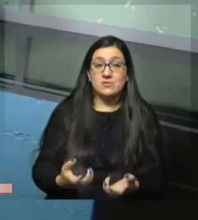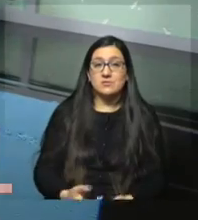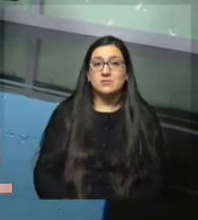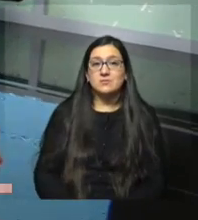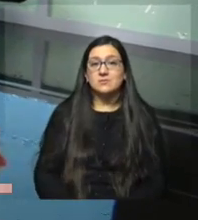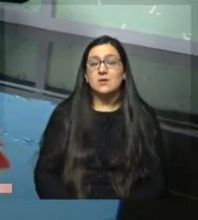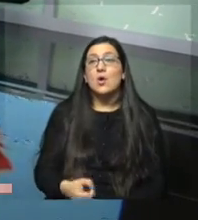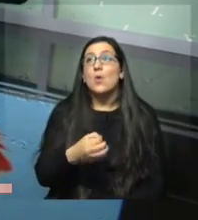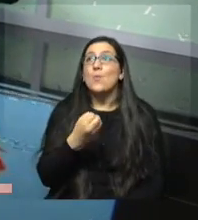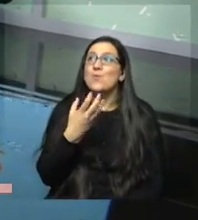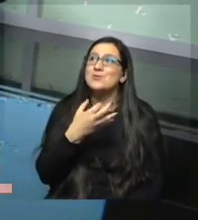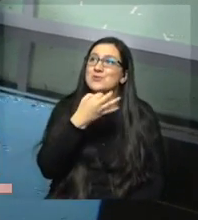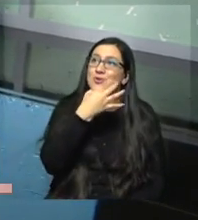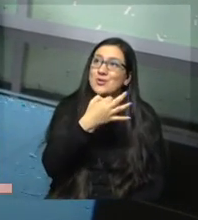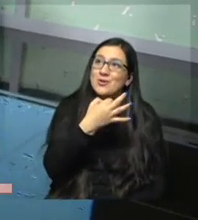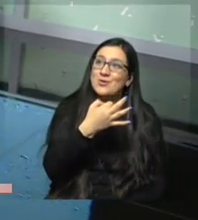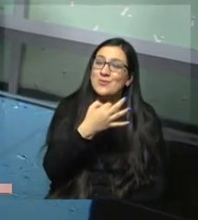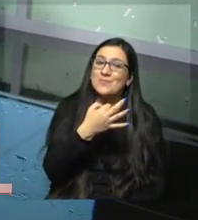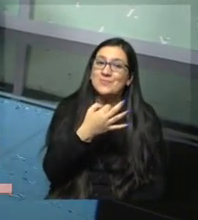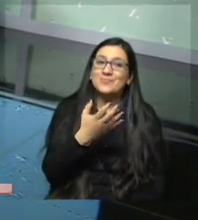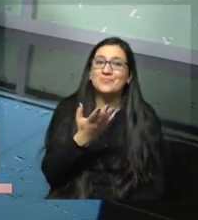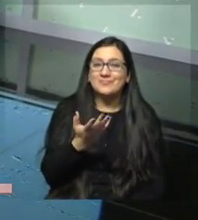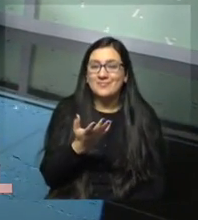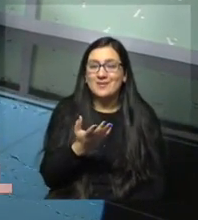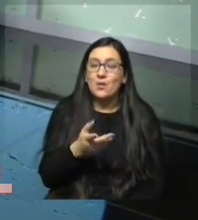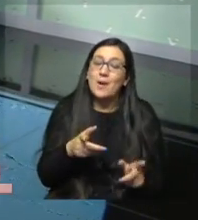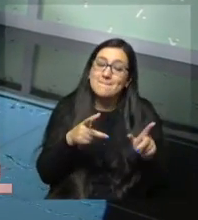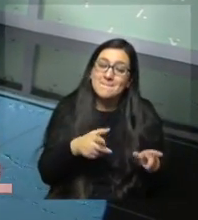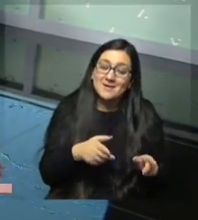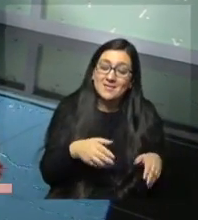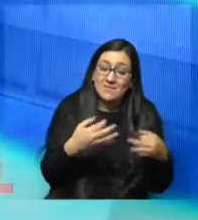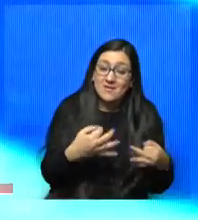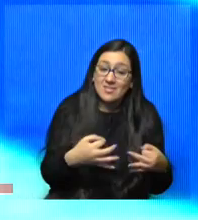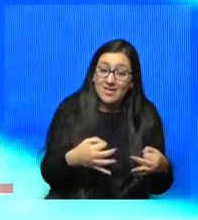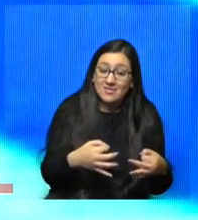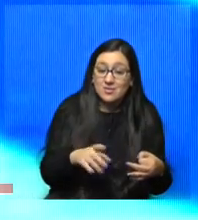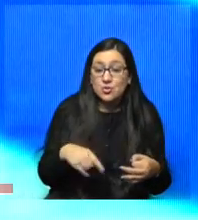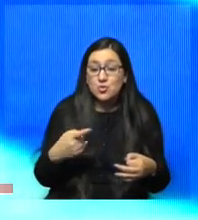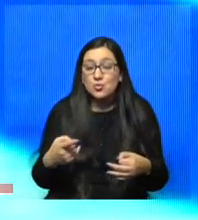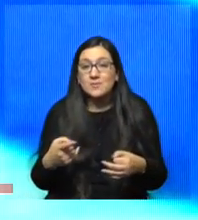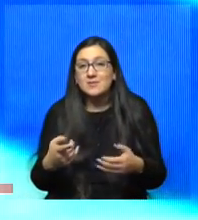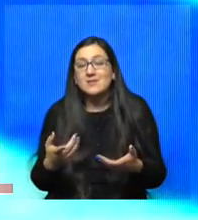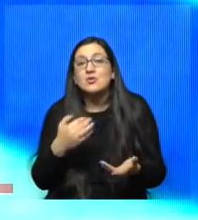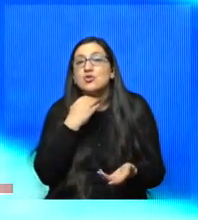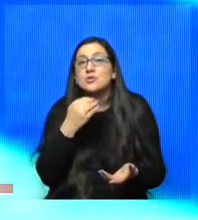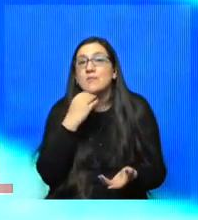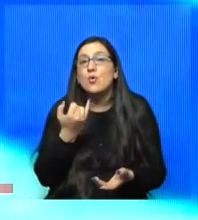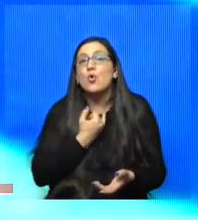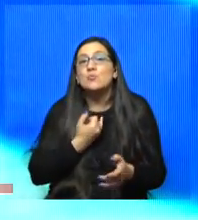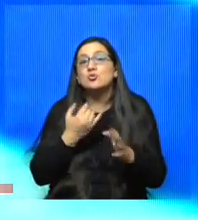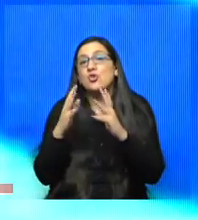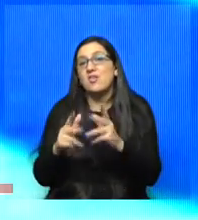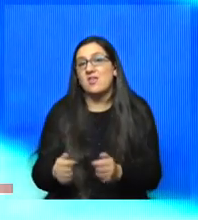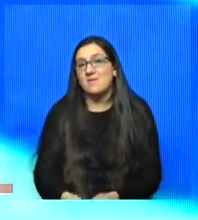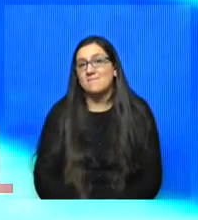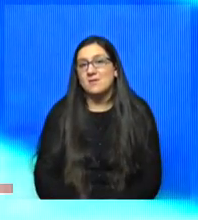en verdad y, sí, sí, sí, y con ironía. Una parte es irónica y otra no. Sí, el tema es que no sabemos cómo lo ordena. Entonces, primero,